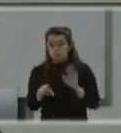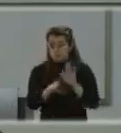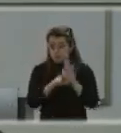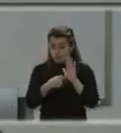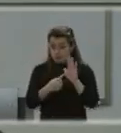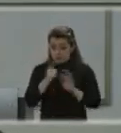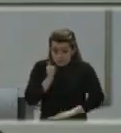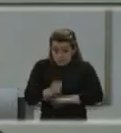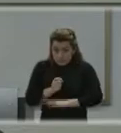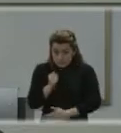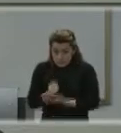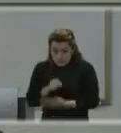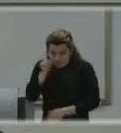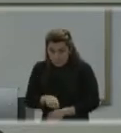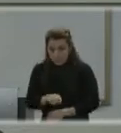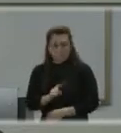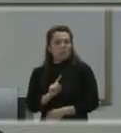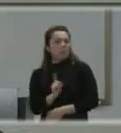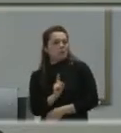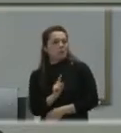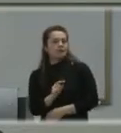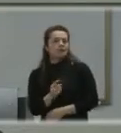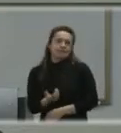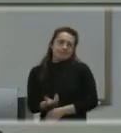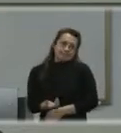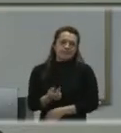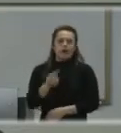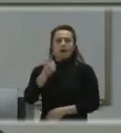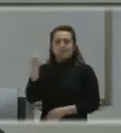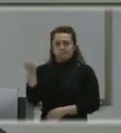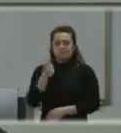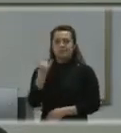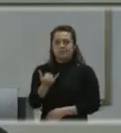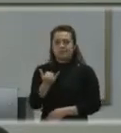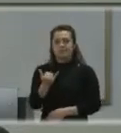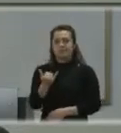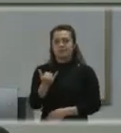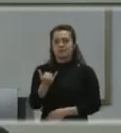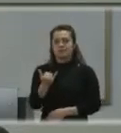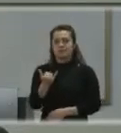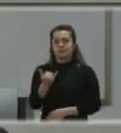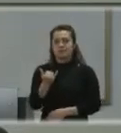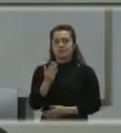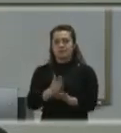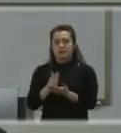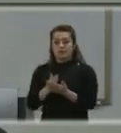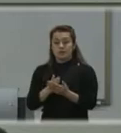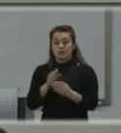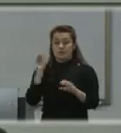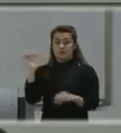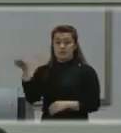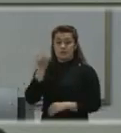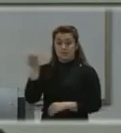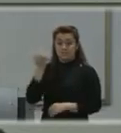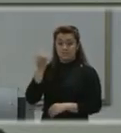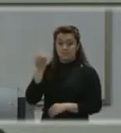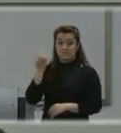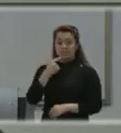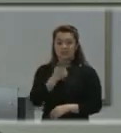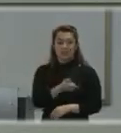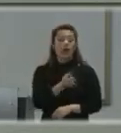para nada. Pero como ocurre hoy en día, lo que vemos más frecuentemente es los fondos de pensiones diciéndole a las familias